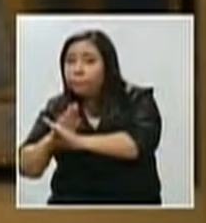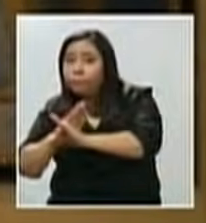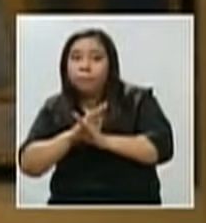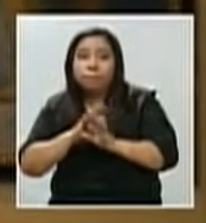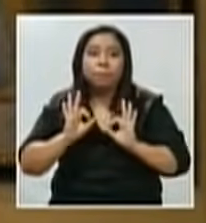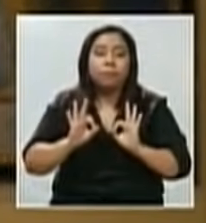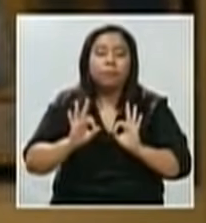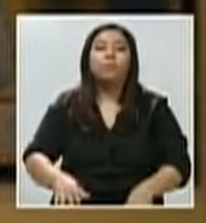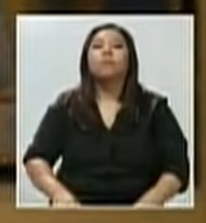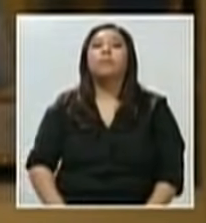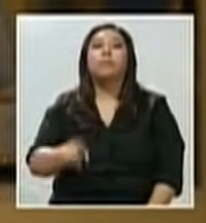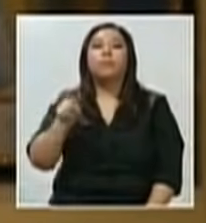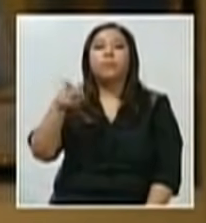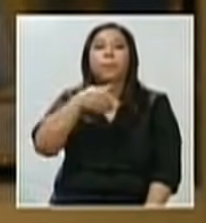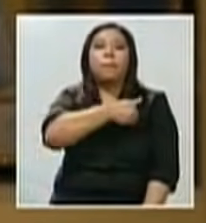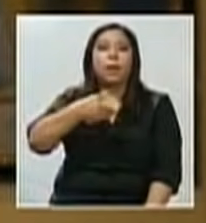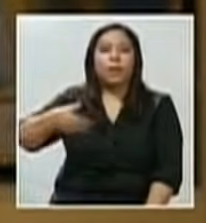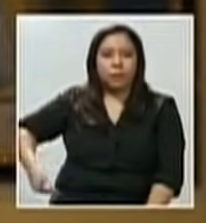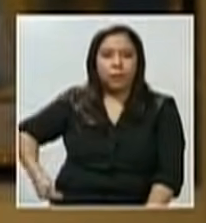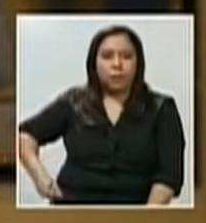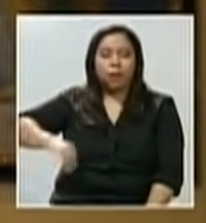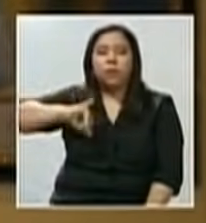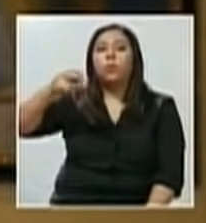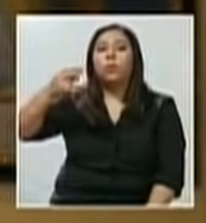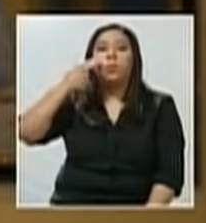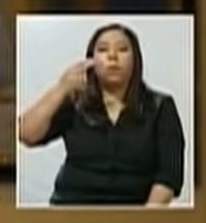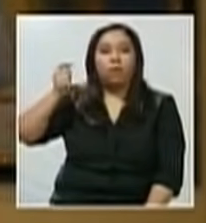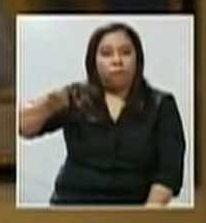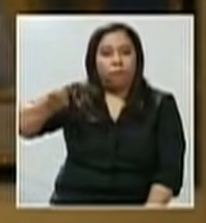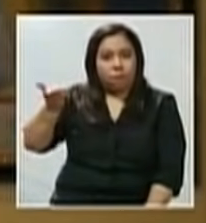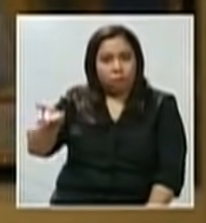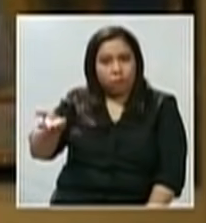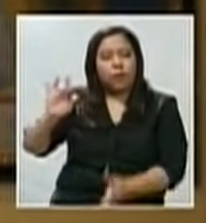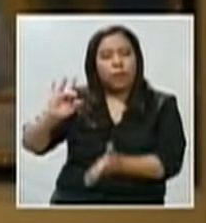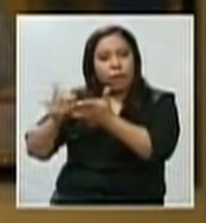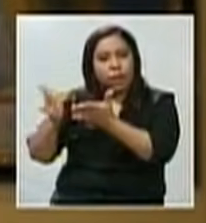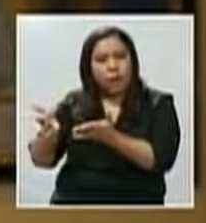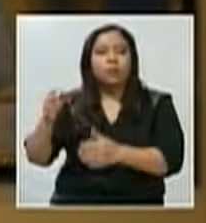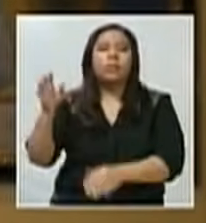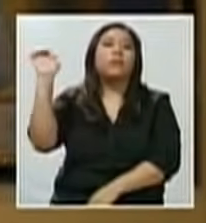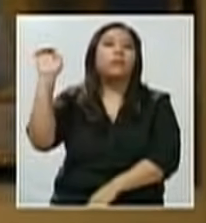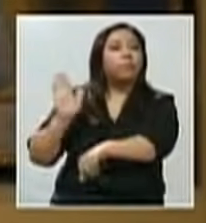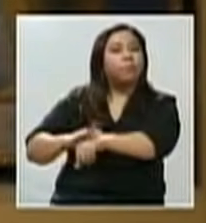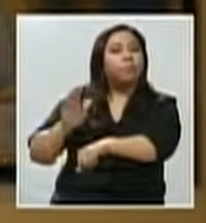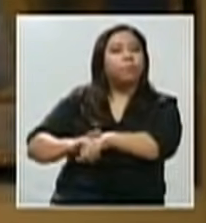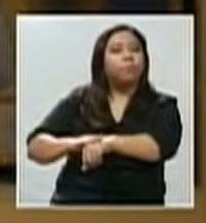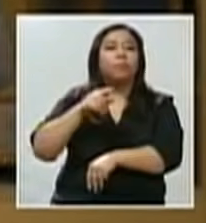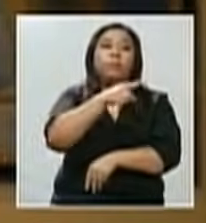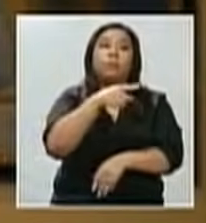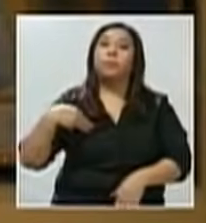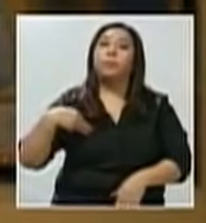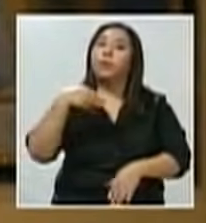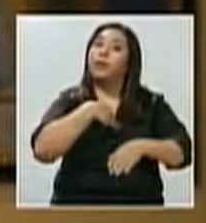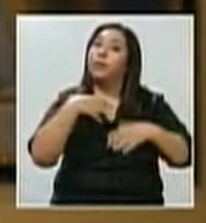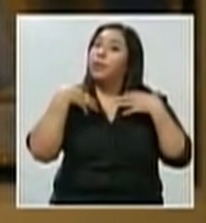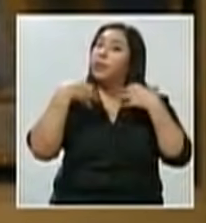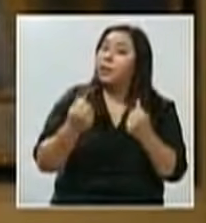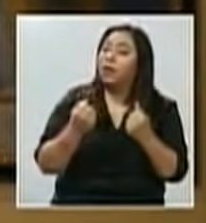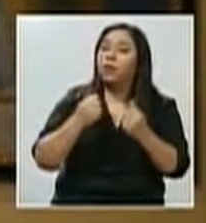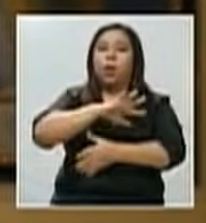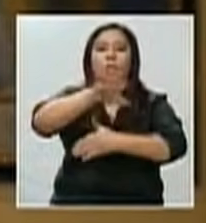Agradeciendo la gestión de nuestro presidente, al abogado Juan Orlando Hernández, al SINAGER, a los sistemas encargados de la salud, a la dirigencia